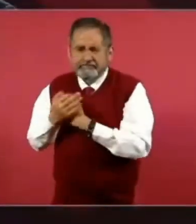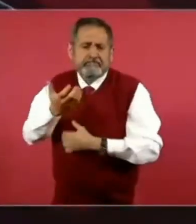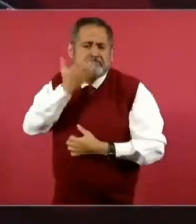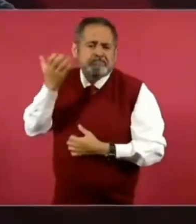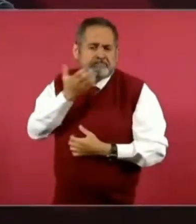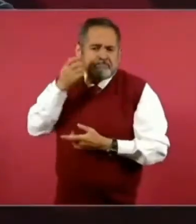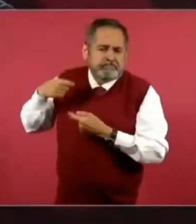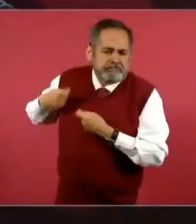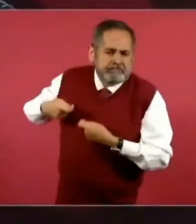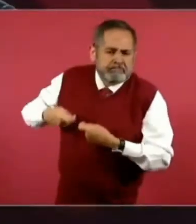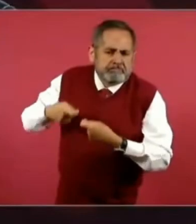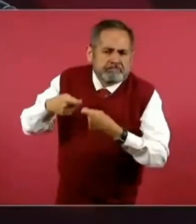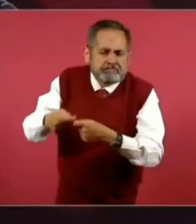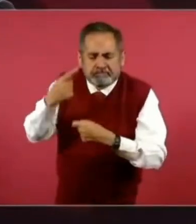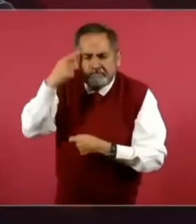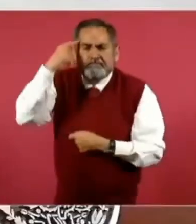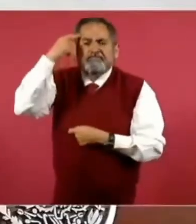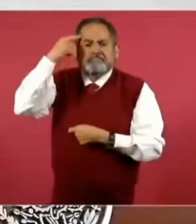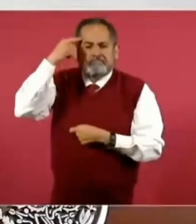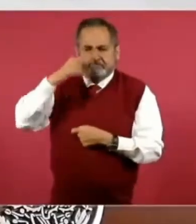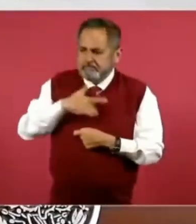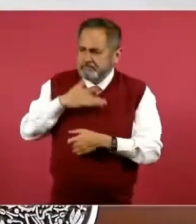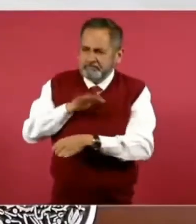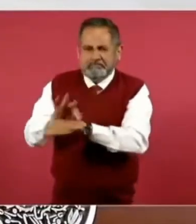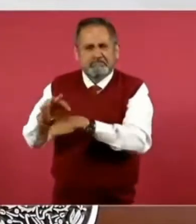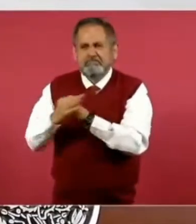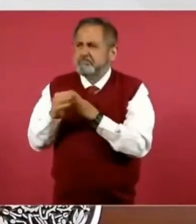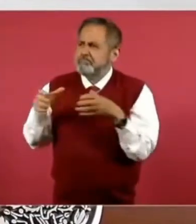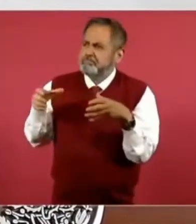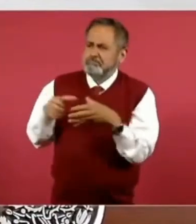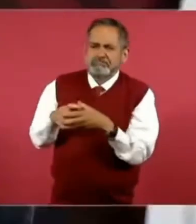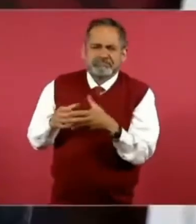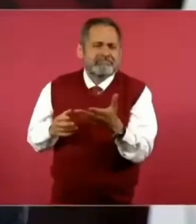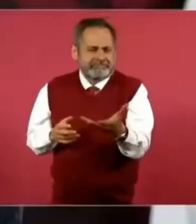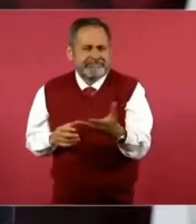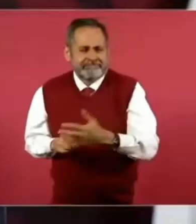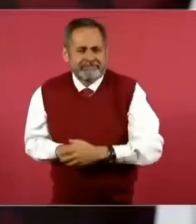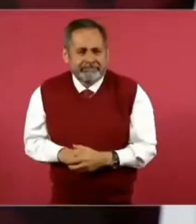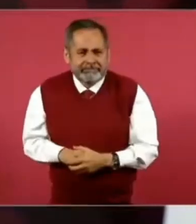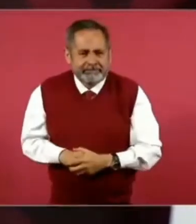nuestras costumbres. Por eso no saben